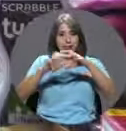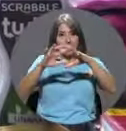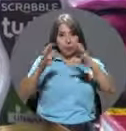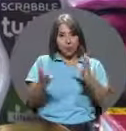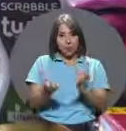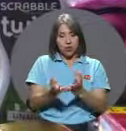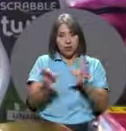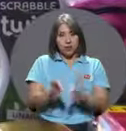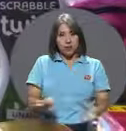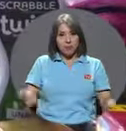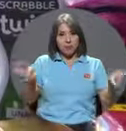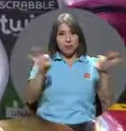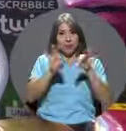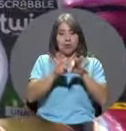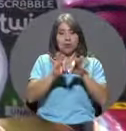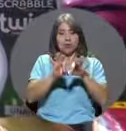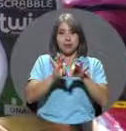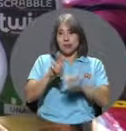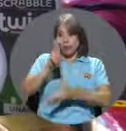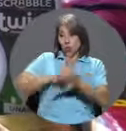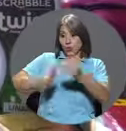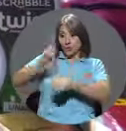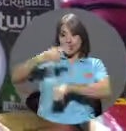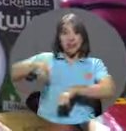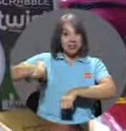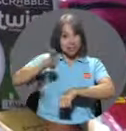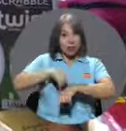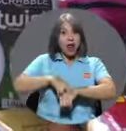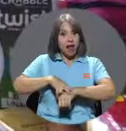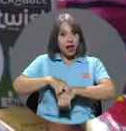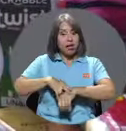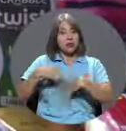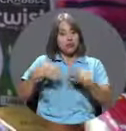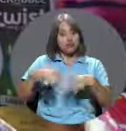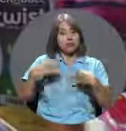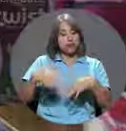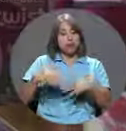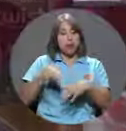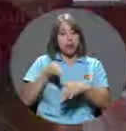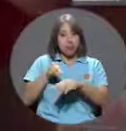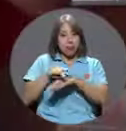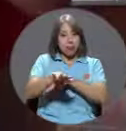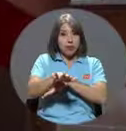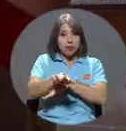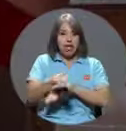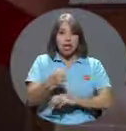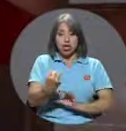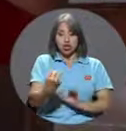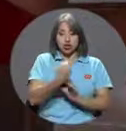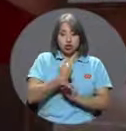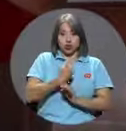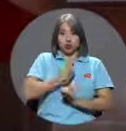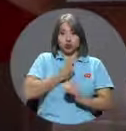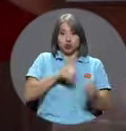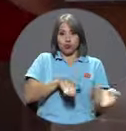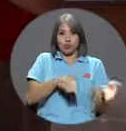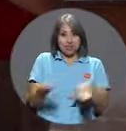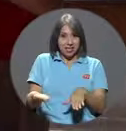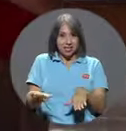la Universidad Nacional lógicamente tiene las repercusiones. El suicidio es una problemática que ha